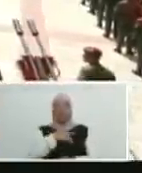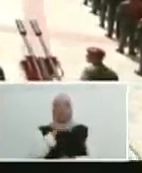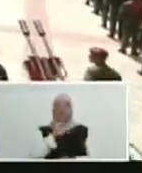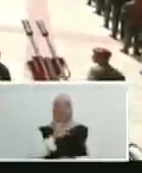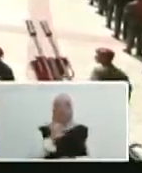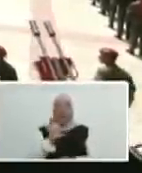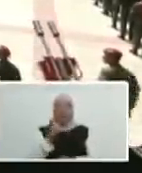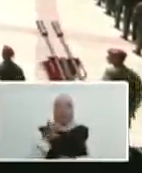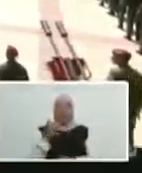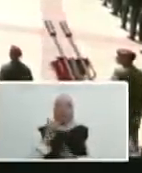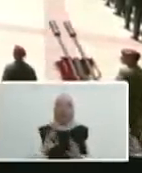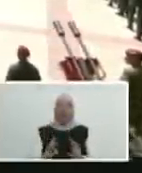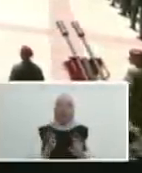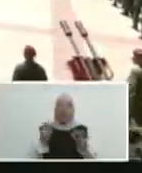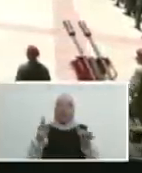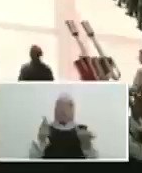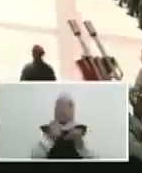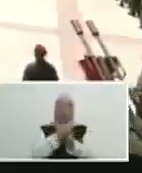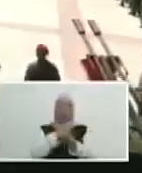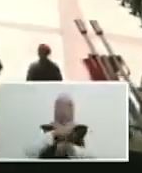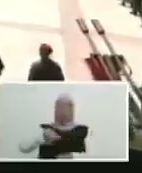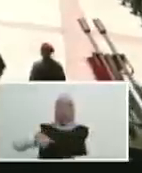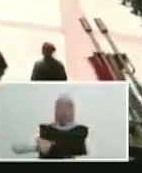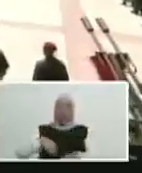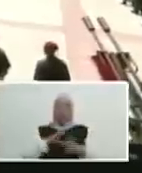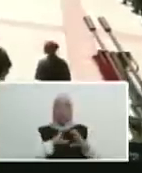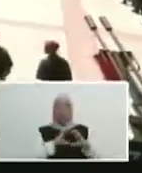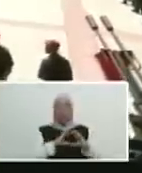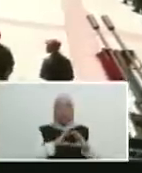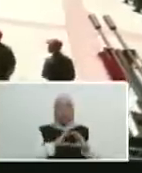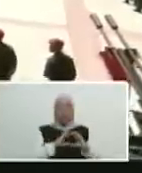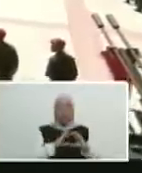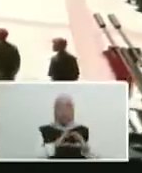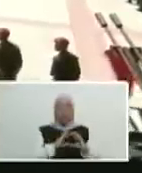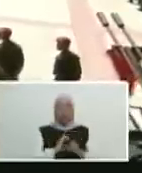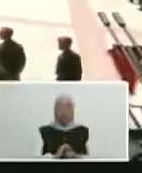patrio arraigado en nuestros corazones.